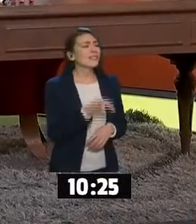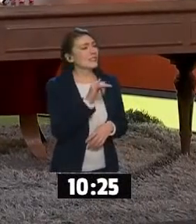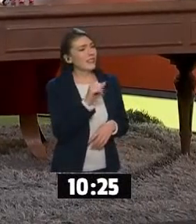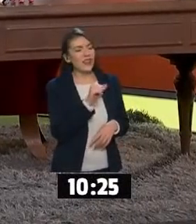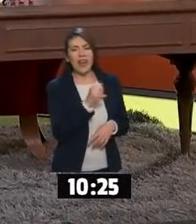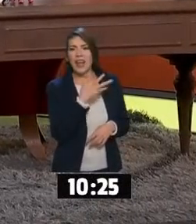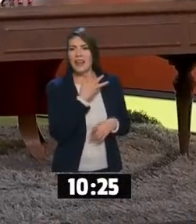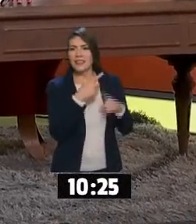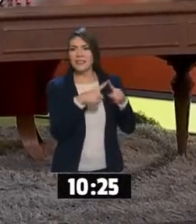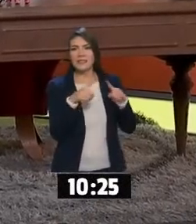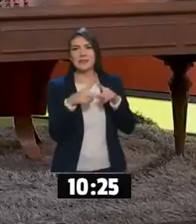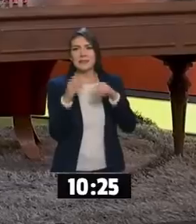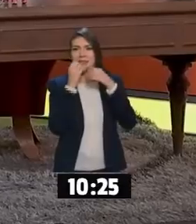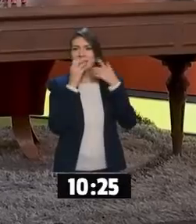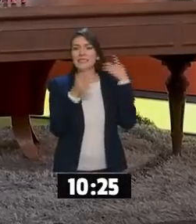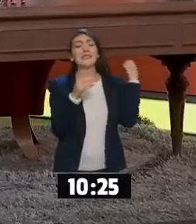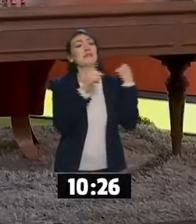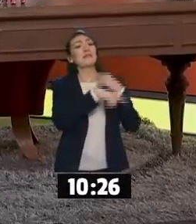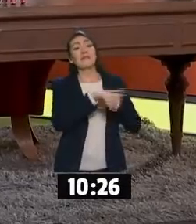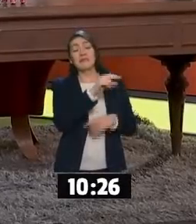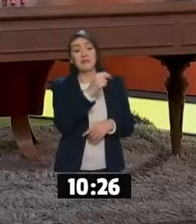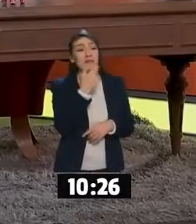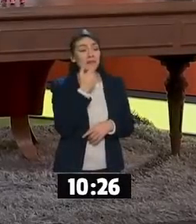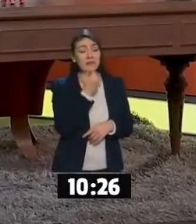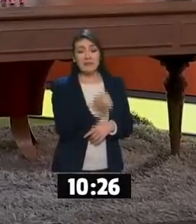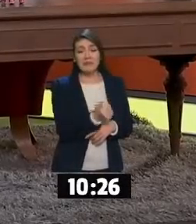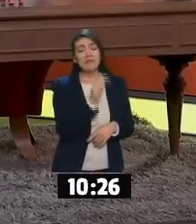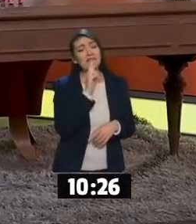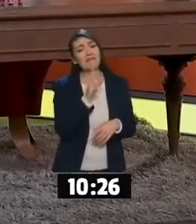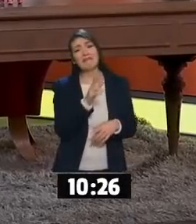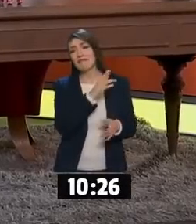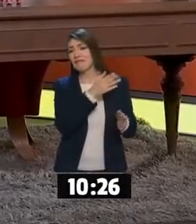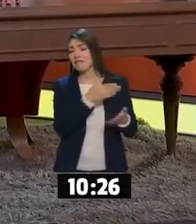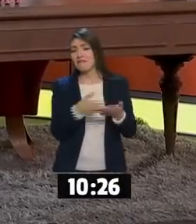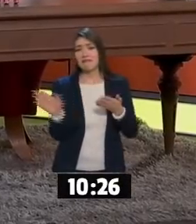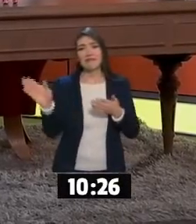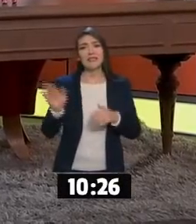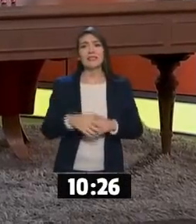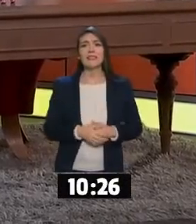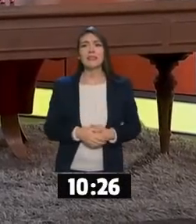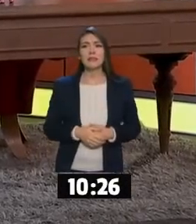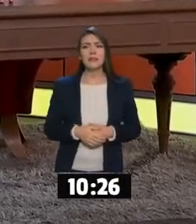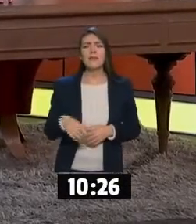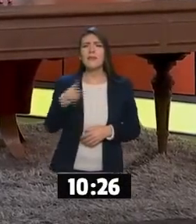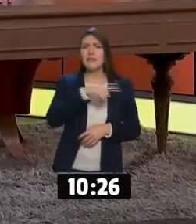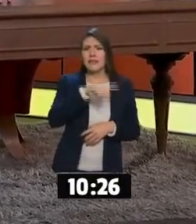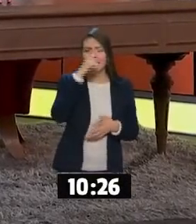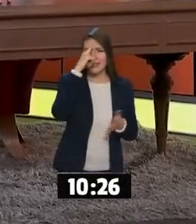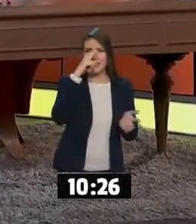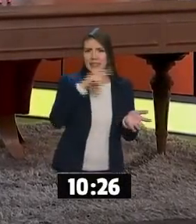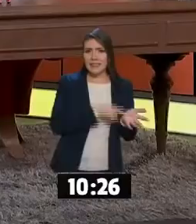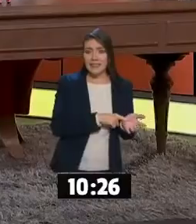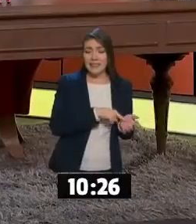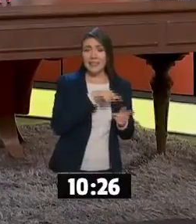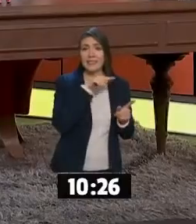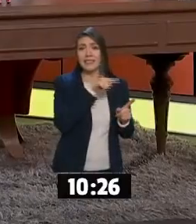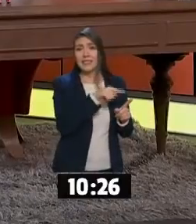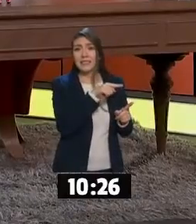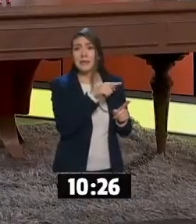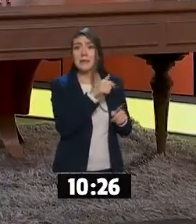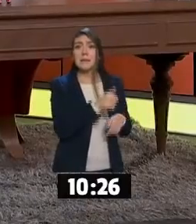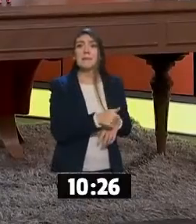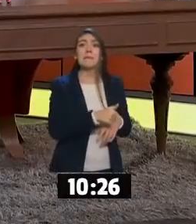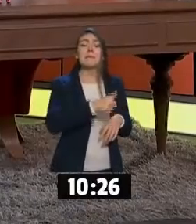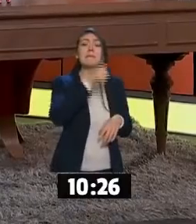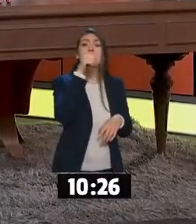vale Sorbechi. Sí, no sirves para nada. Oye, ¿y usted creería que este inútil, que fue el primero en México que acabó Candy Crush,